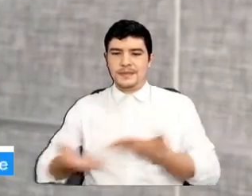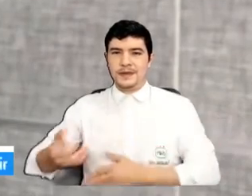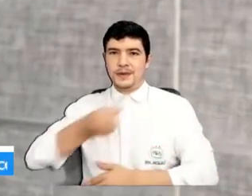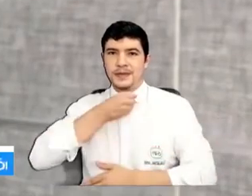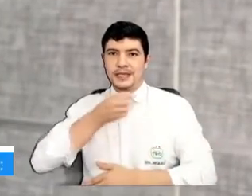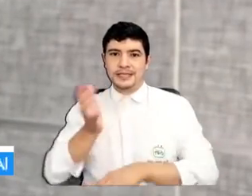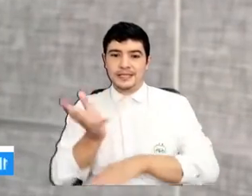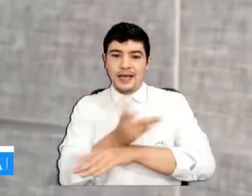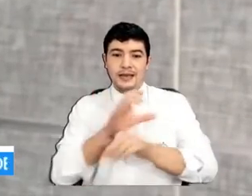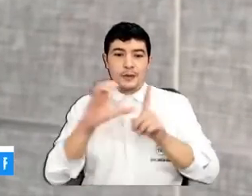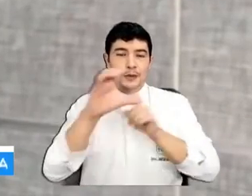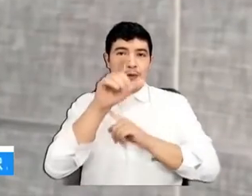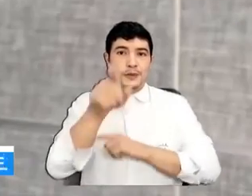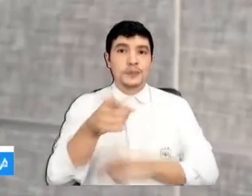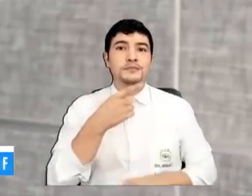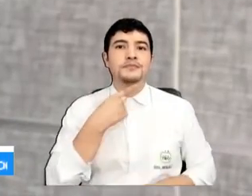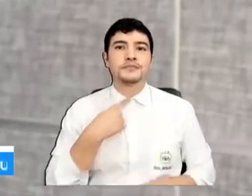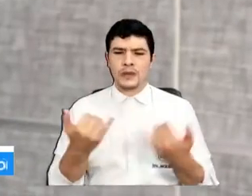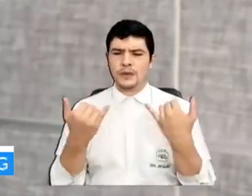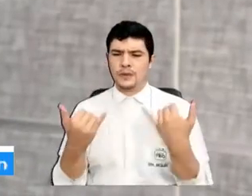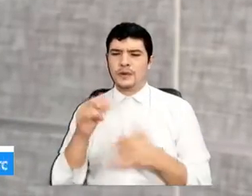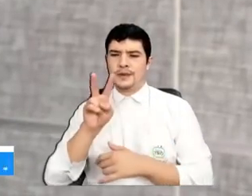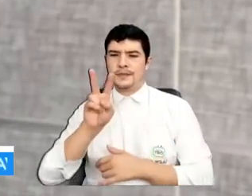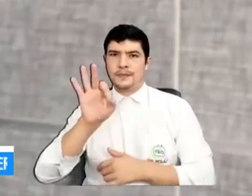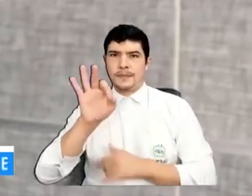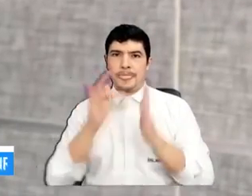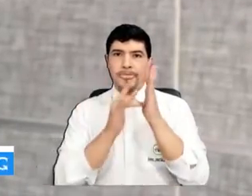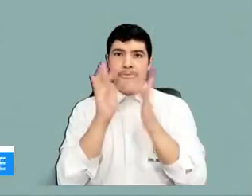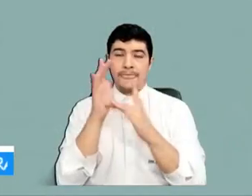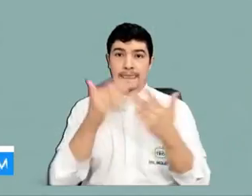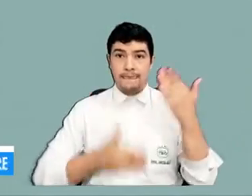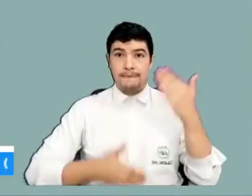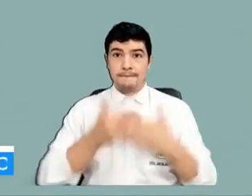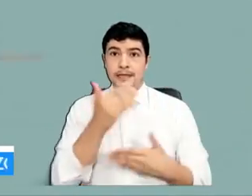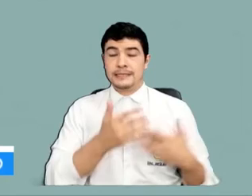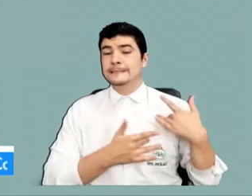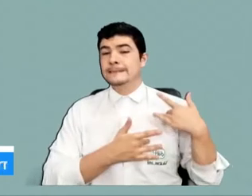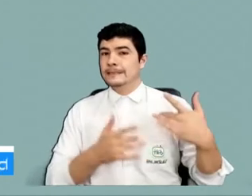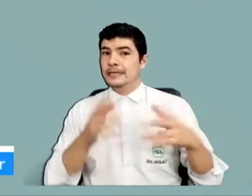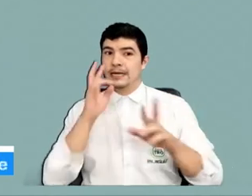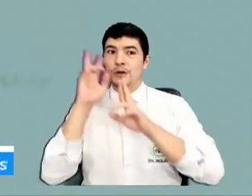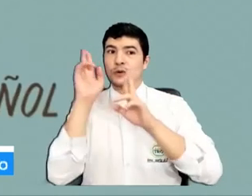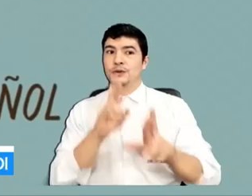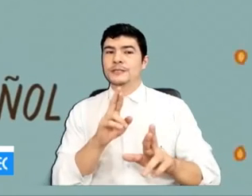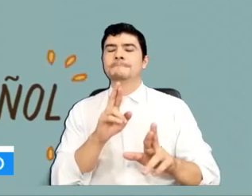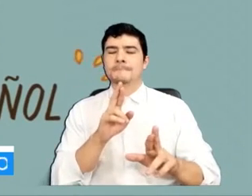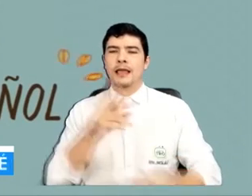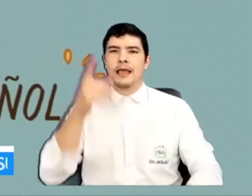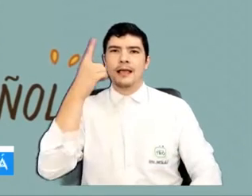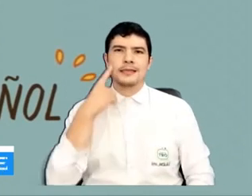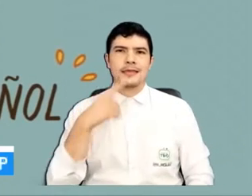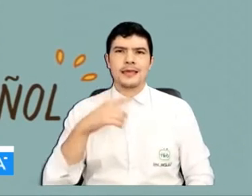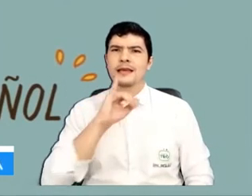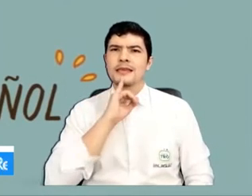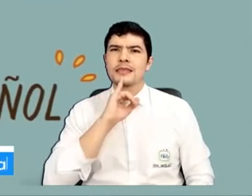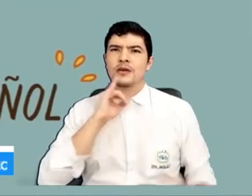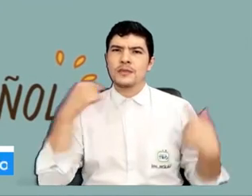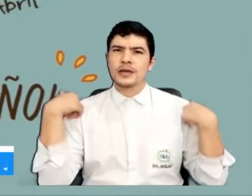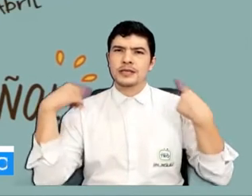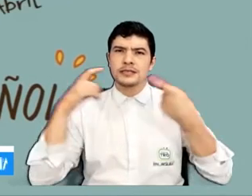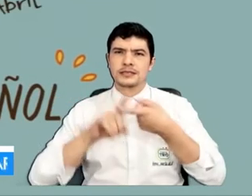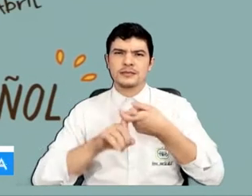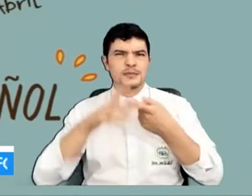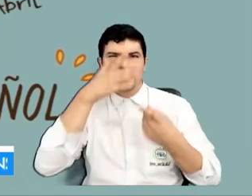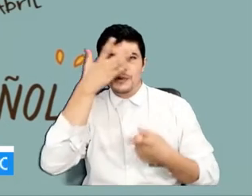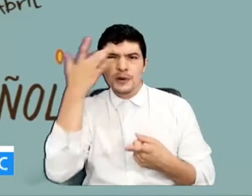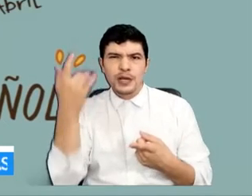celebra hoy? Pues aquí les tenemos toda la información de este día histórico. Muy seguramente los hispanohablantes no tenemos presente las razones por